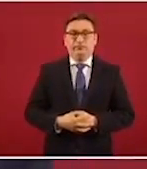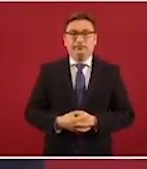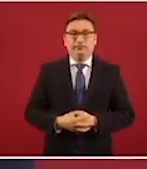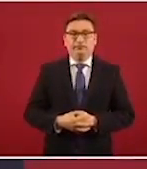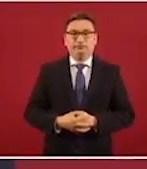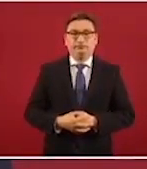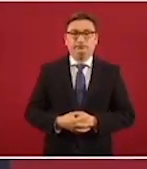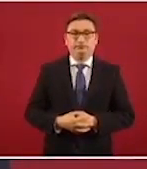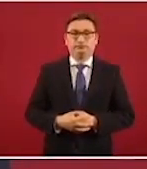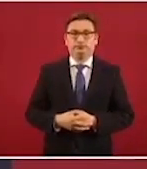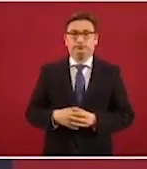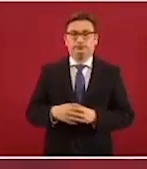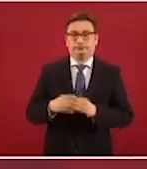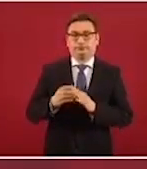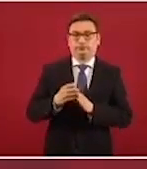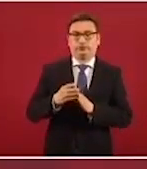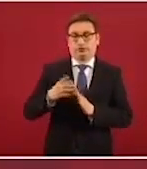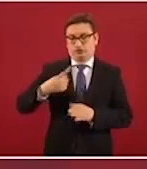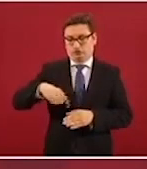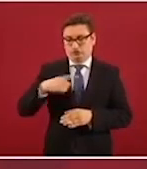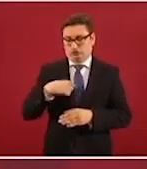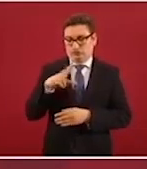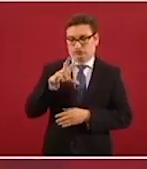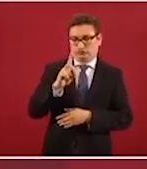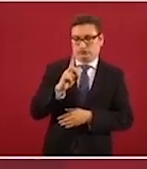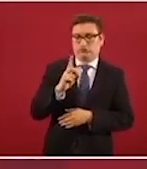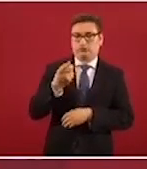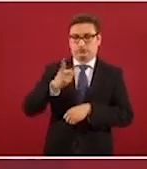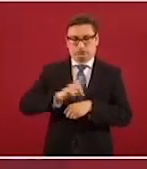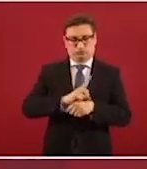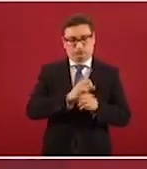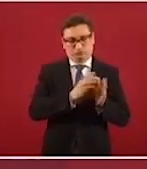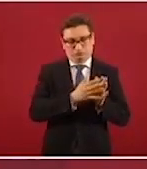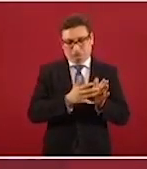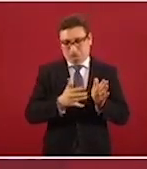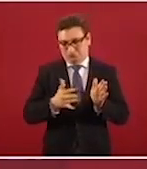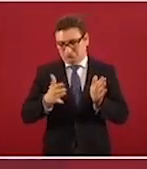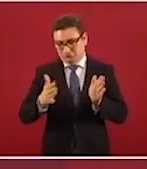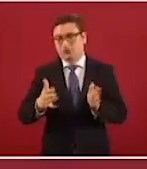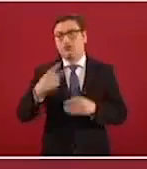en los 30 días que nosotros llevamos, sigue siendo México